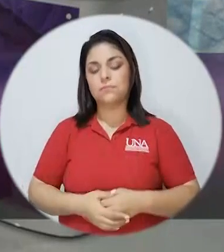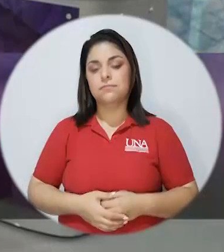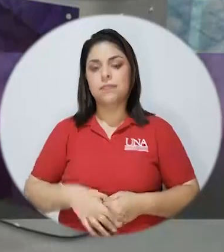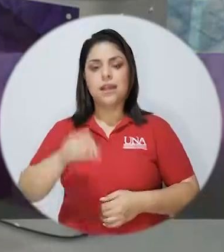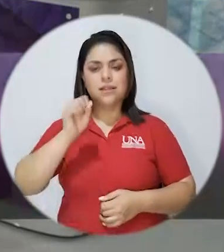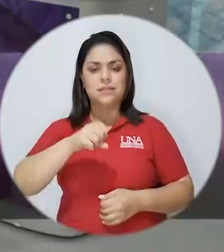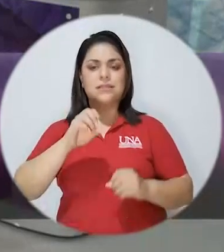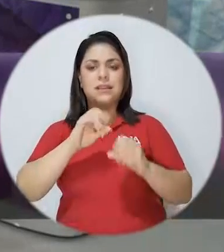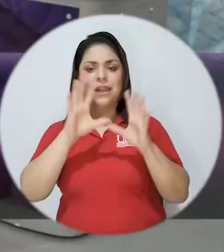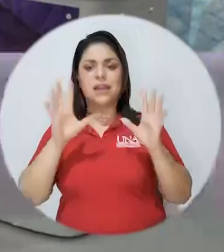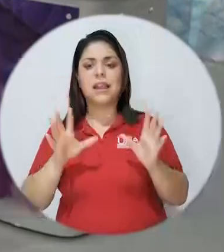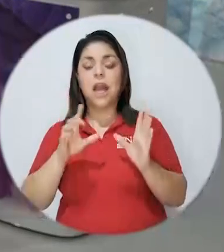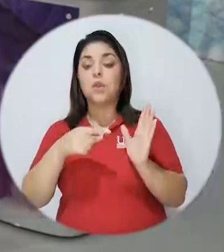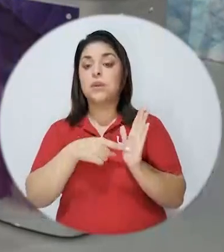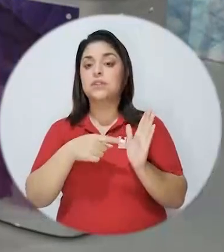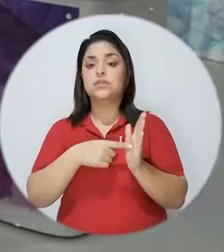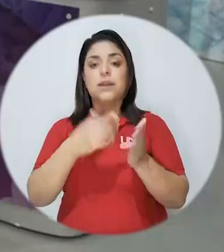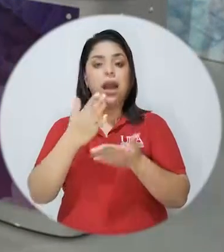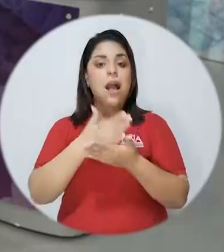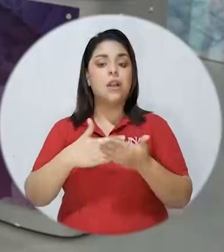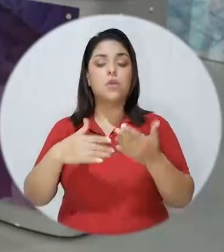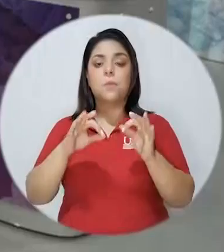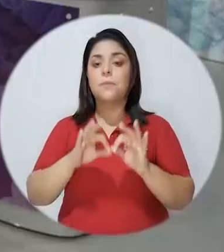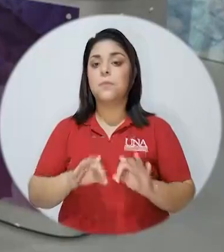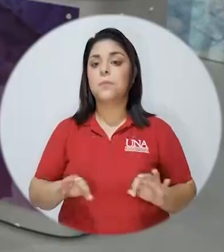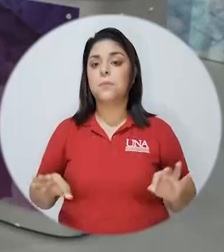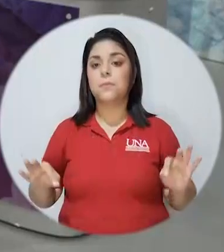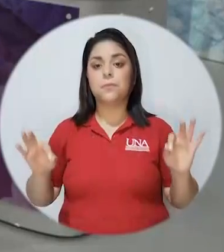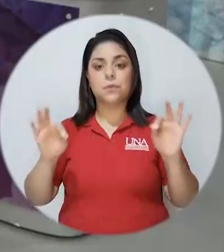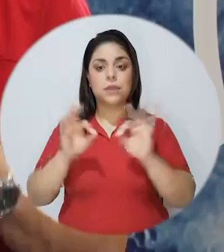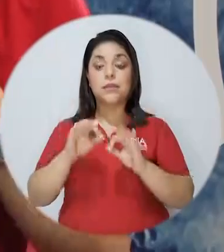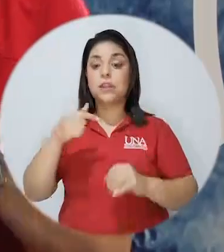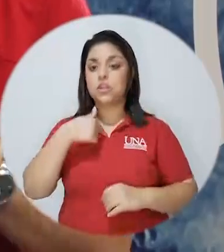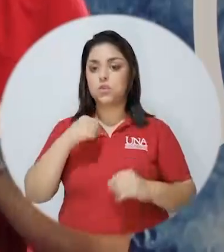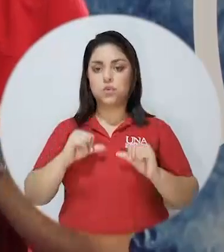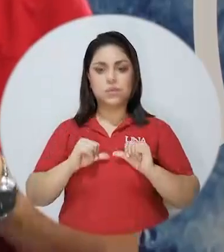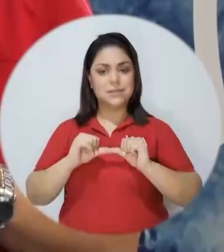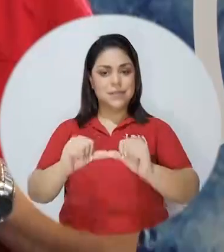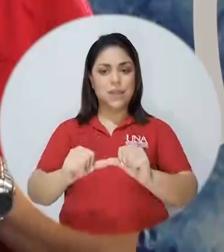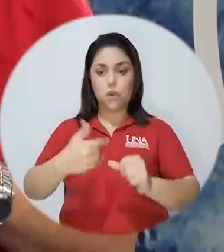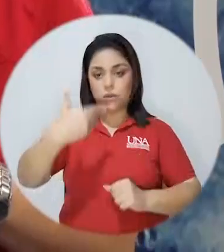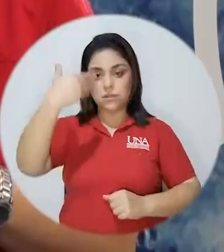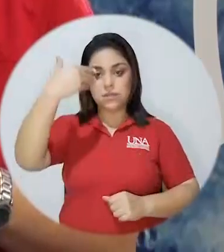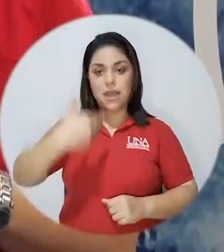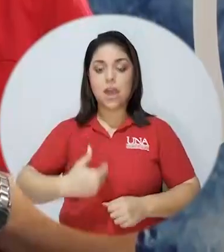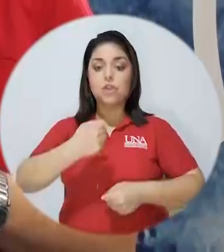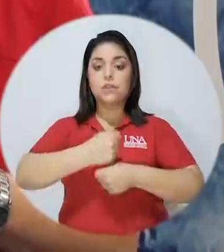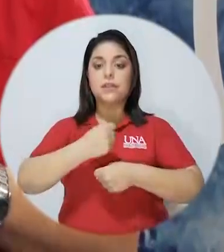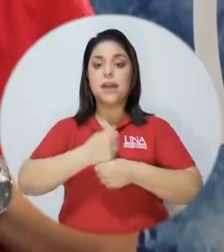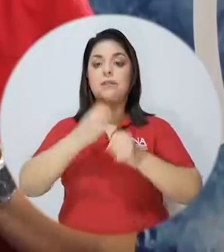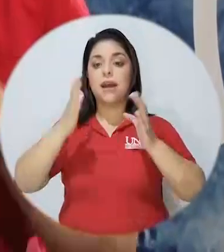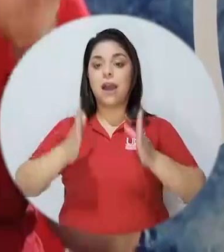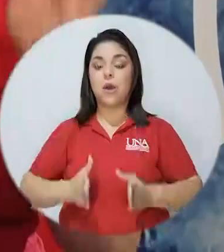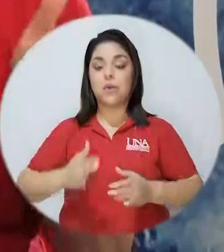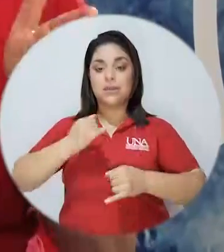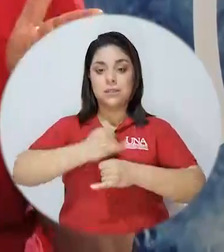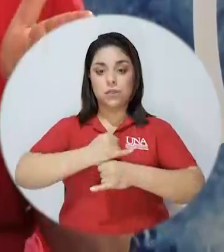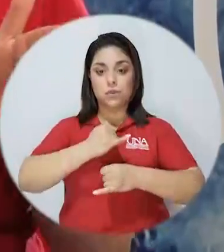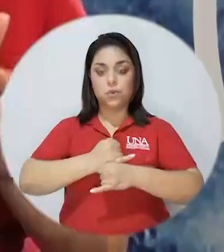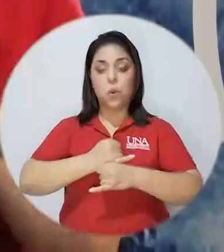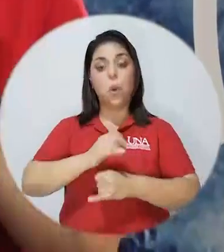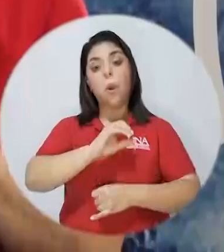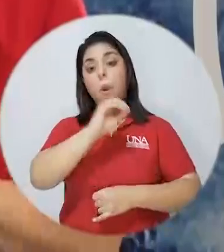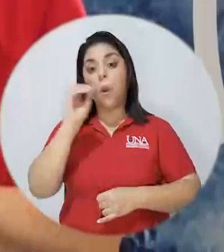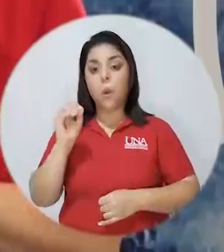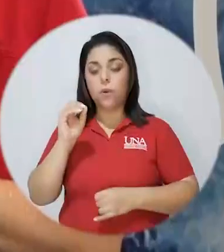trabajadora. Claro, y eso es un elemento muy importante. Yo sigo siendo trabajador de la institución, sea que esté en la